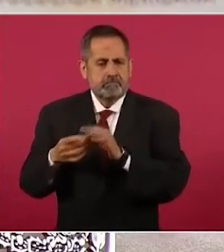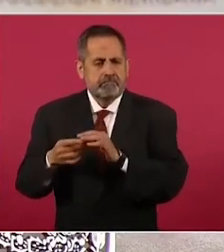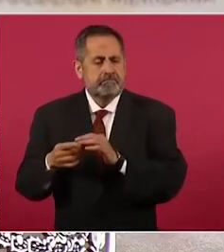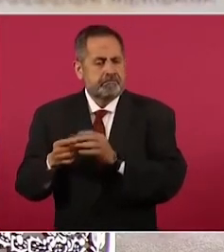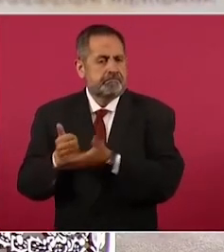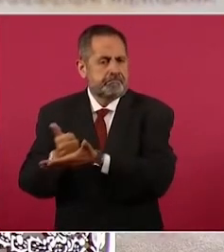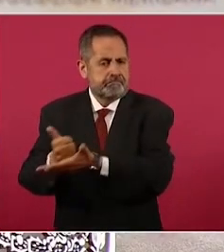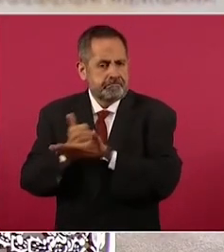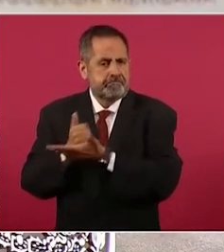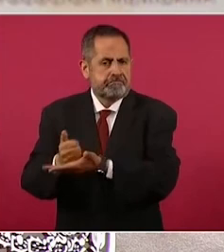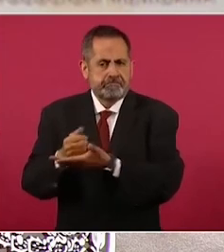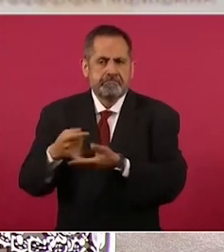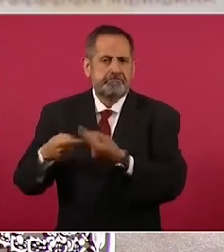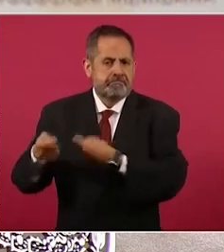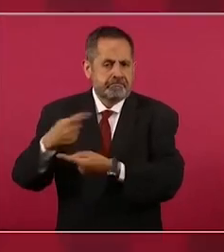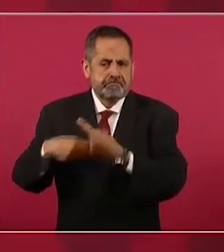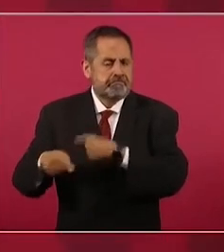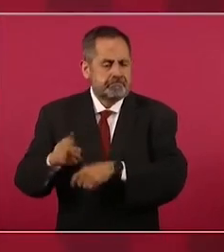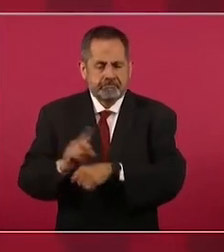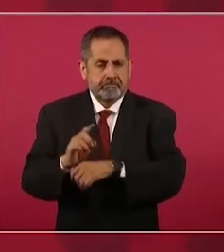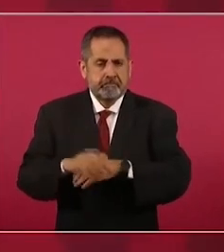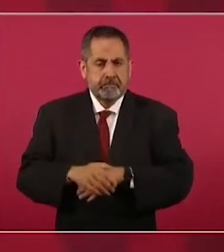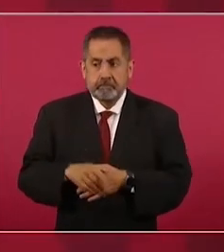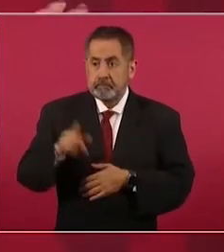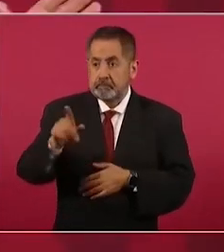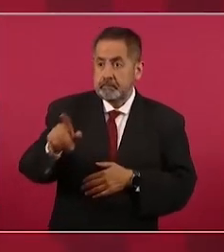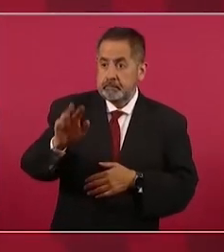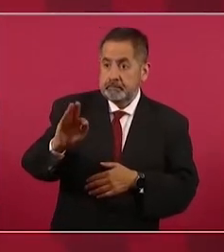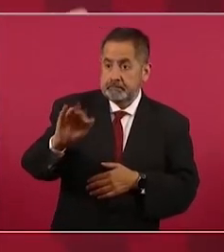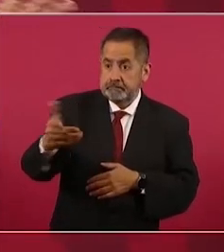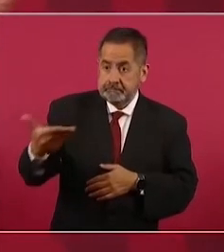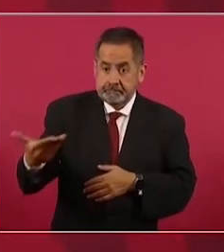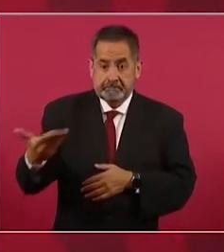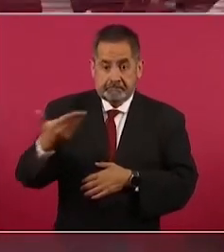permanente. Todo lo que solicite la Fiscalía